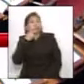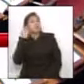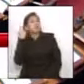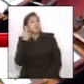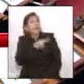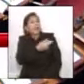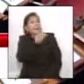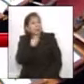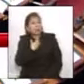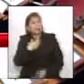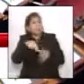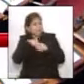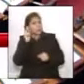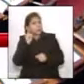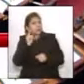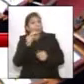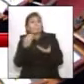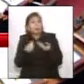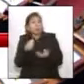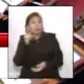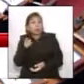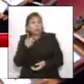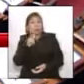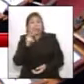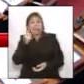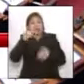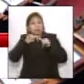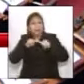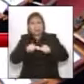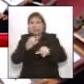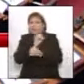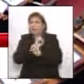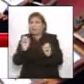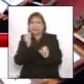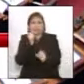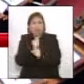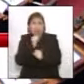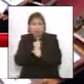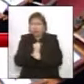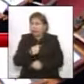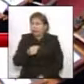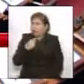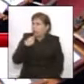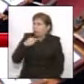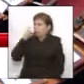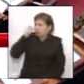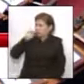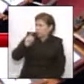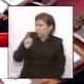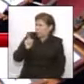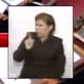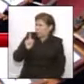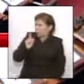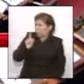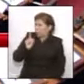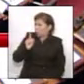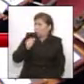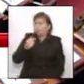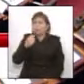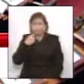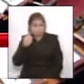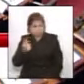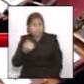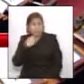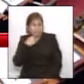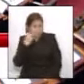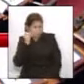renuncia de una vez porque no vaya a ser que tú e Iván se queden sin trabajo, los dos. No. Entonces tú dijiste... Ya, está bien, yo le he dicho que hoy